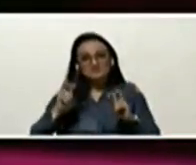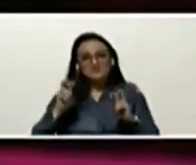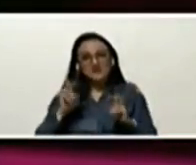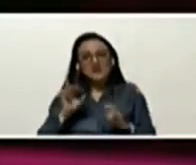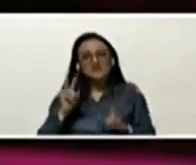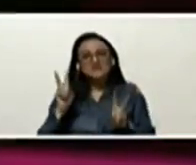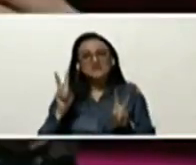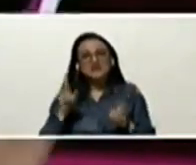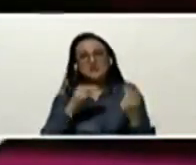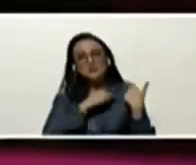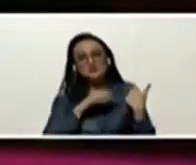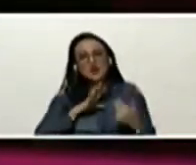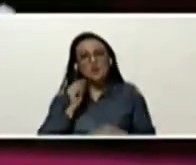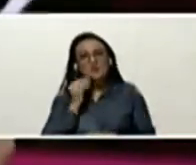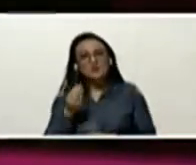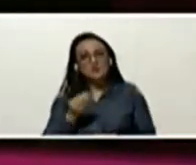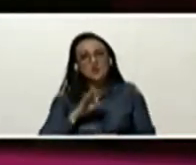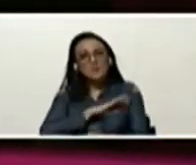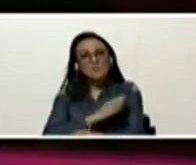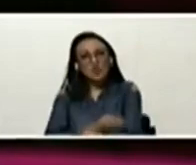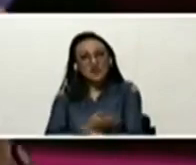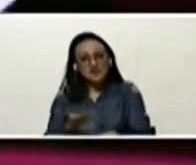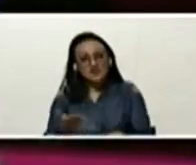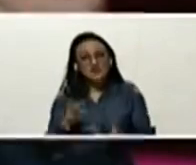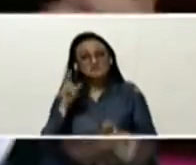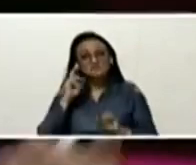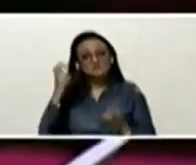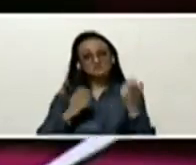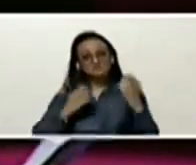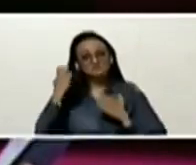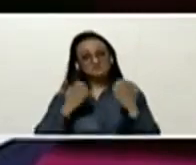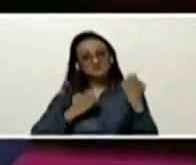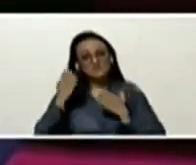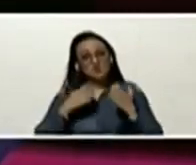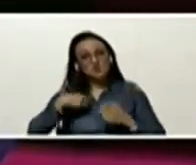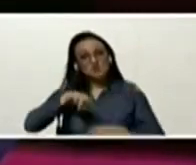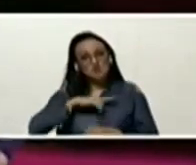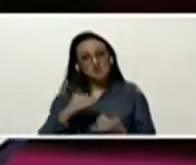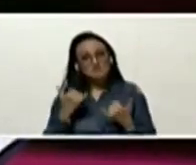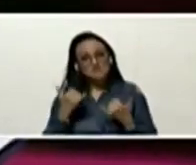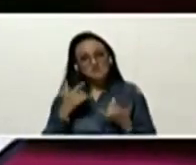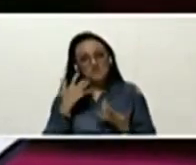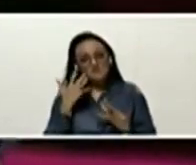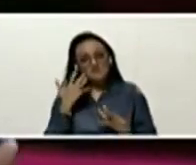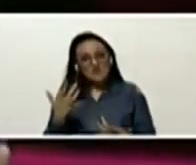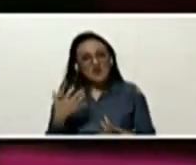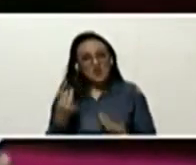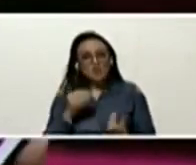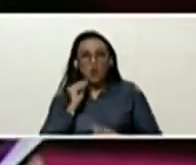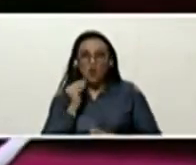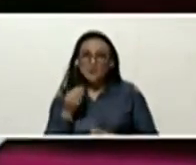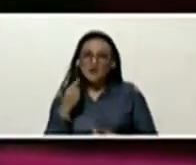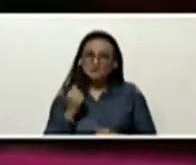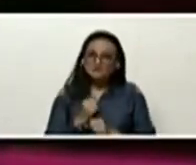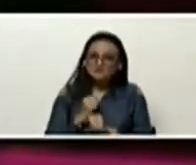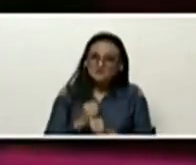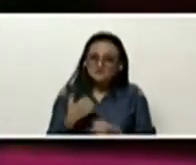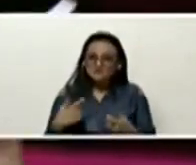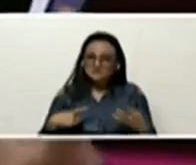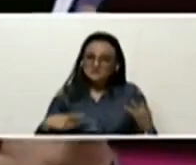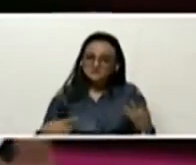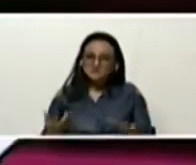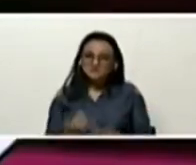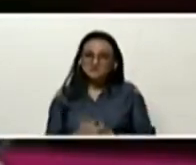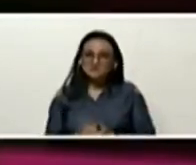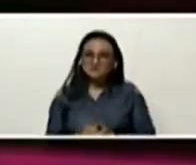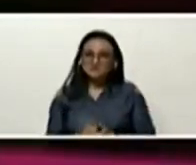poder, que permite también analizarnos y vernos como generación. Allí utilizamos también las categorías de